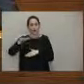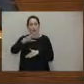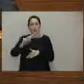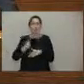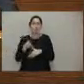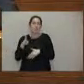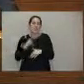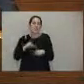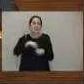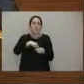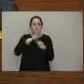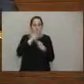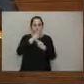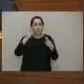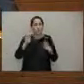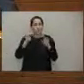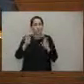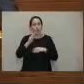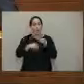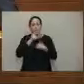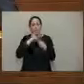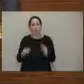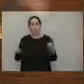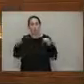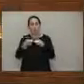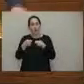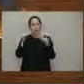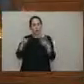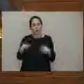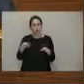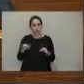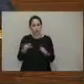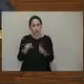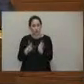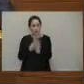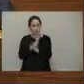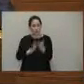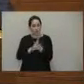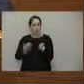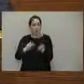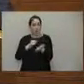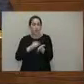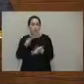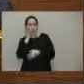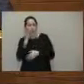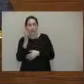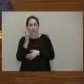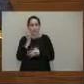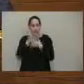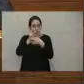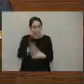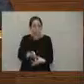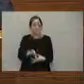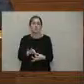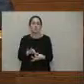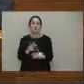pública y a los cuales se les aplica el copago ordinario, el que hablábamos del contrato de hospedaje correspondiente a ese contrato, en